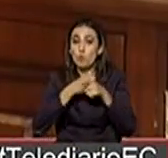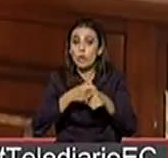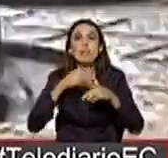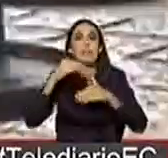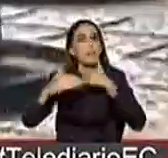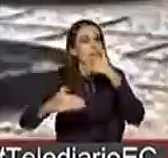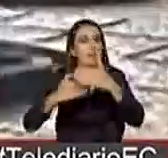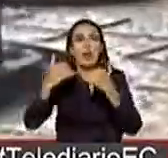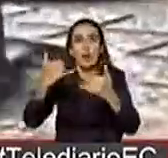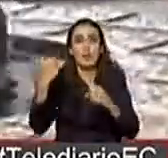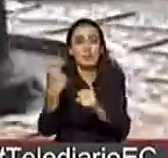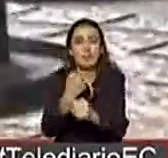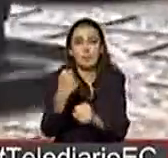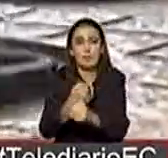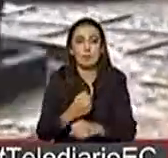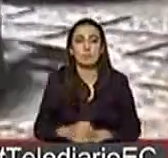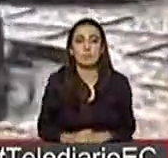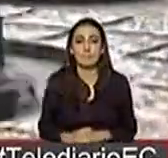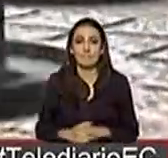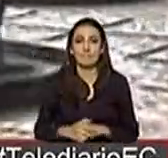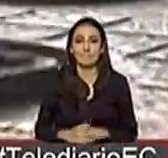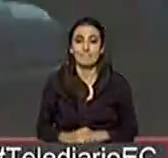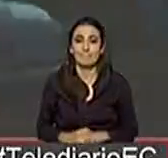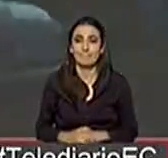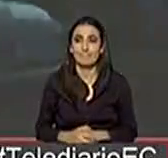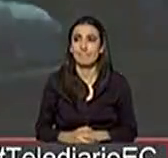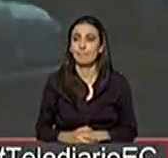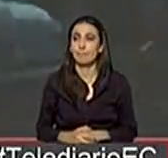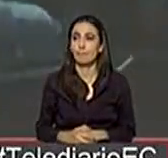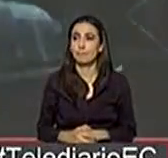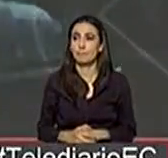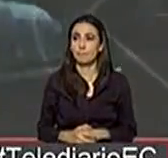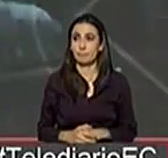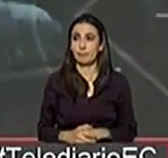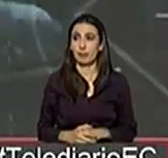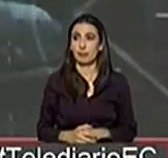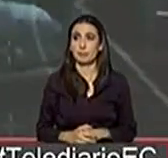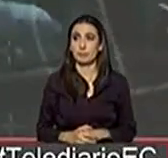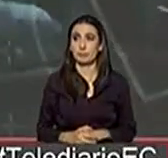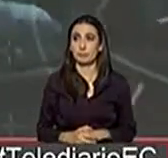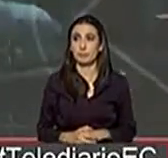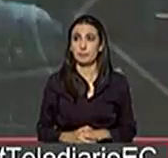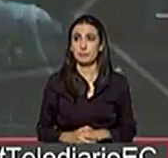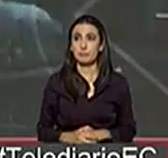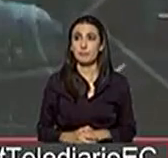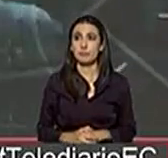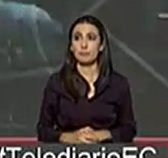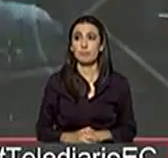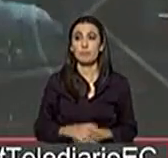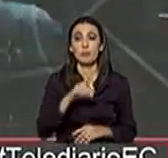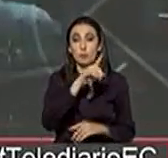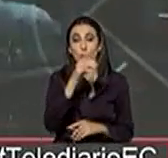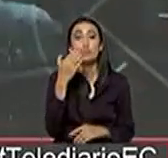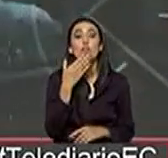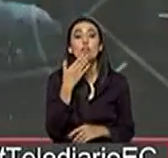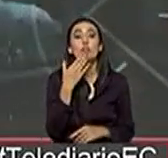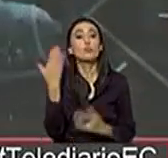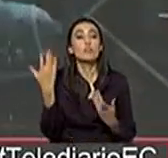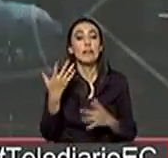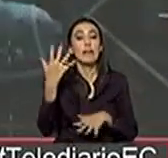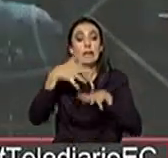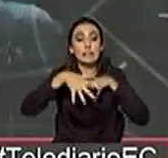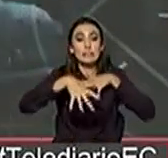trabajando santiago tello medios públicos y como se había asegurado durante los días de